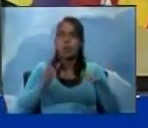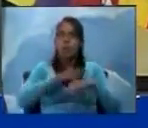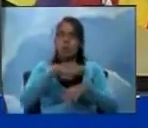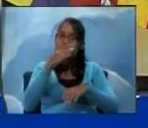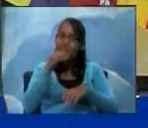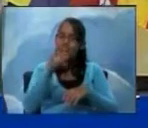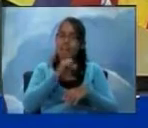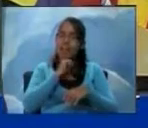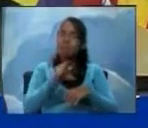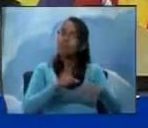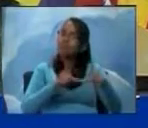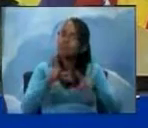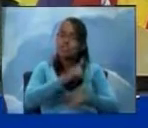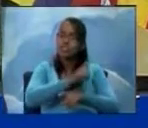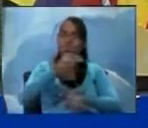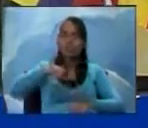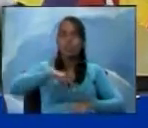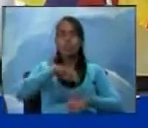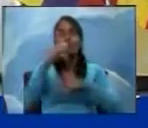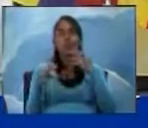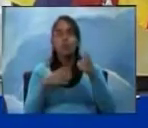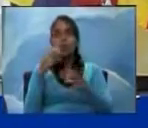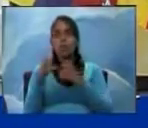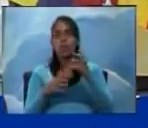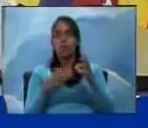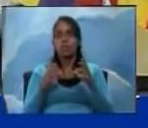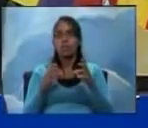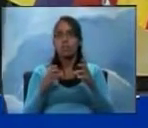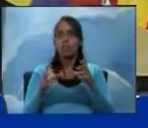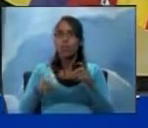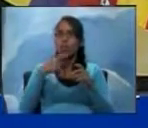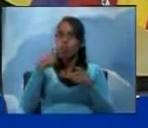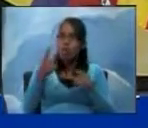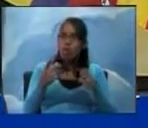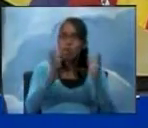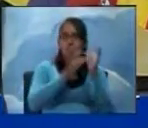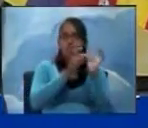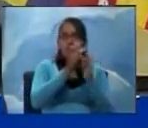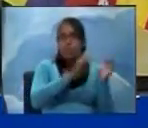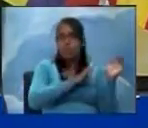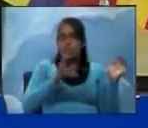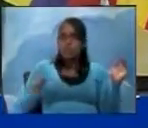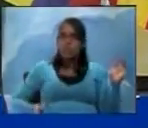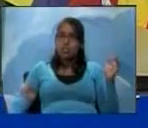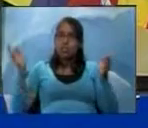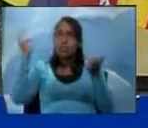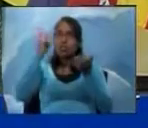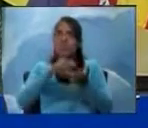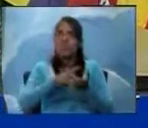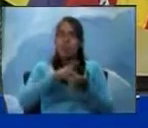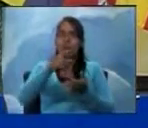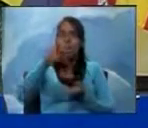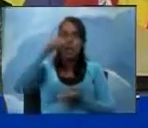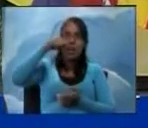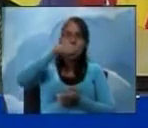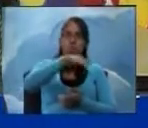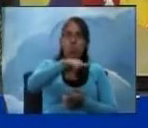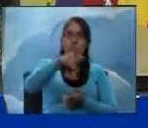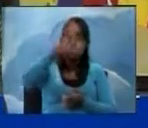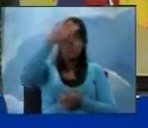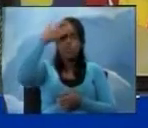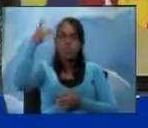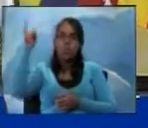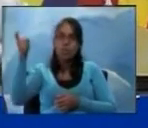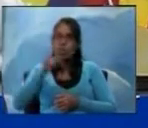la solución de nuestros problemas. Cuando Jesucristo llegó, el pueblo se olvidó de